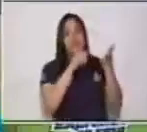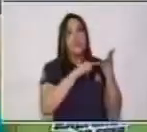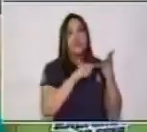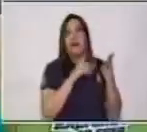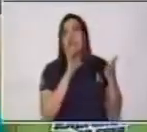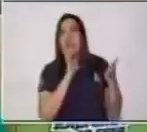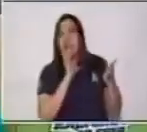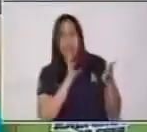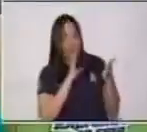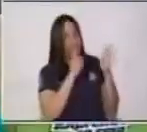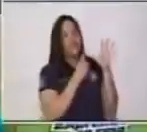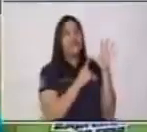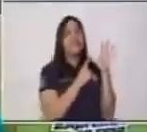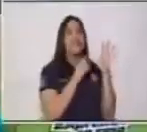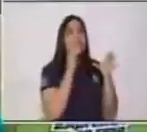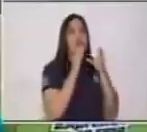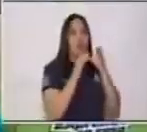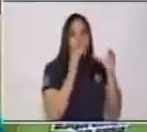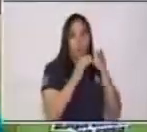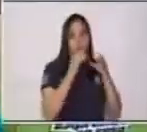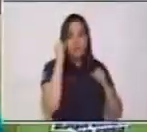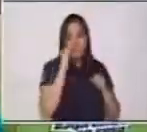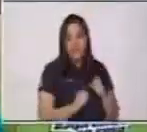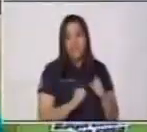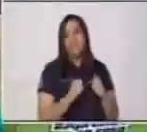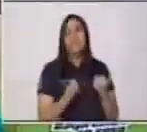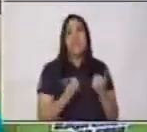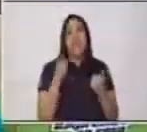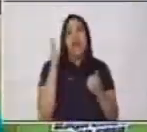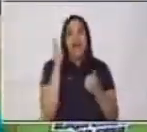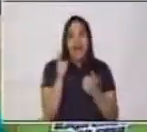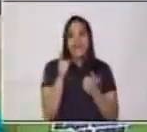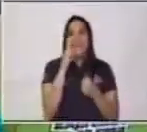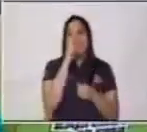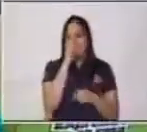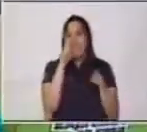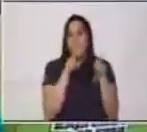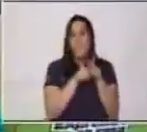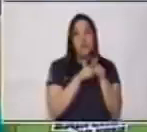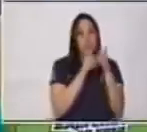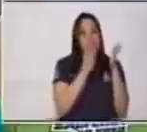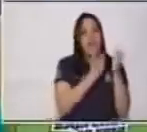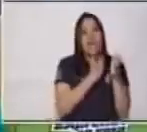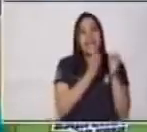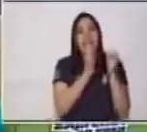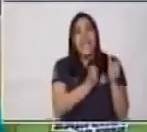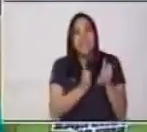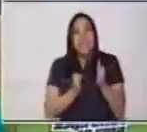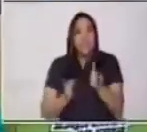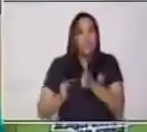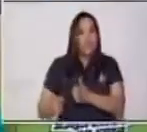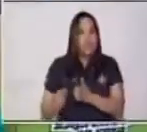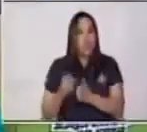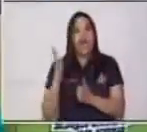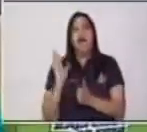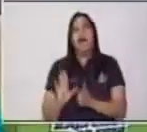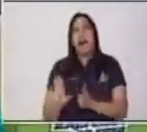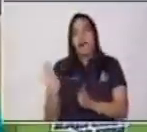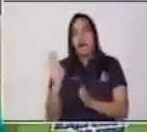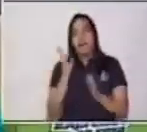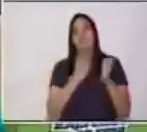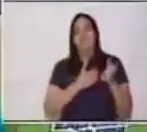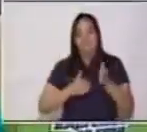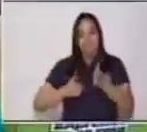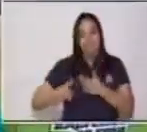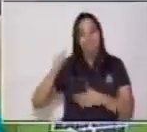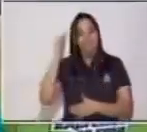Y si te das cuenta, acá también ya estamos estableciendo un tipo de estructura, es decir, la trama, la secuencia lógica y temporal que debe